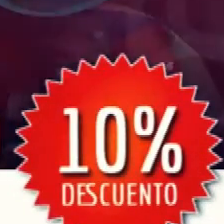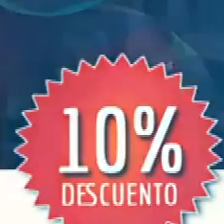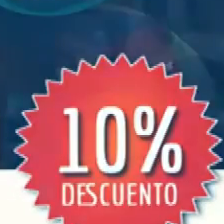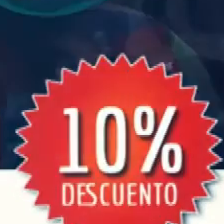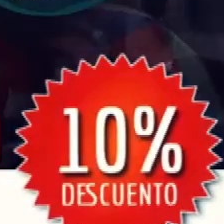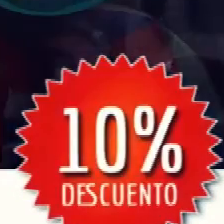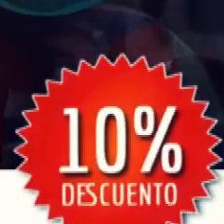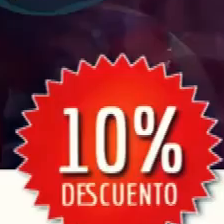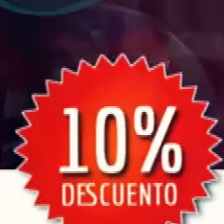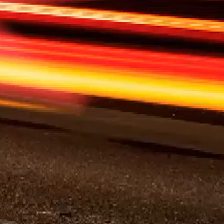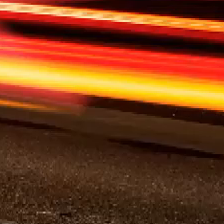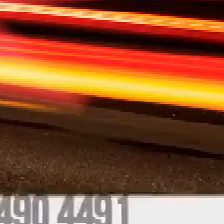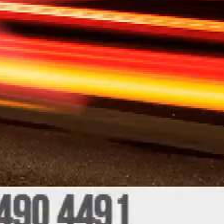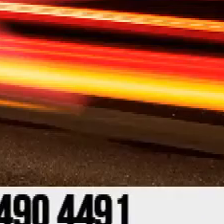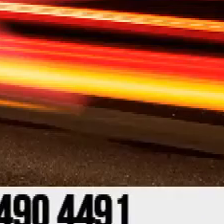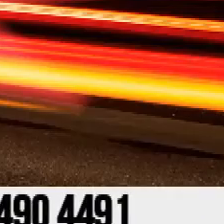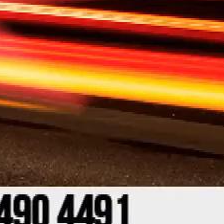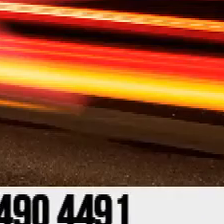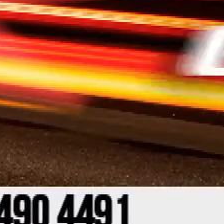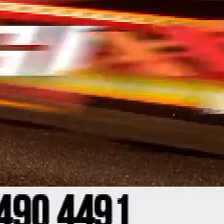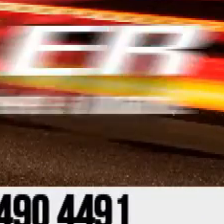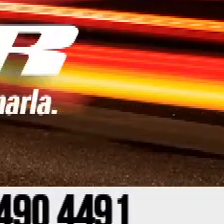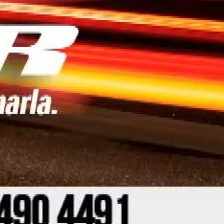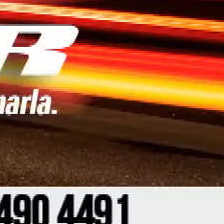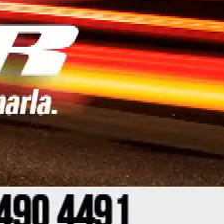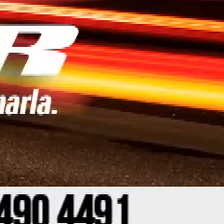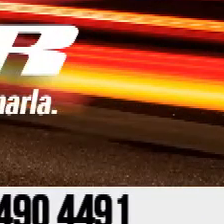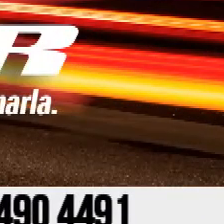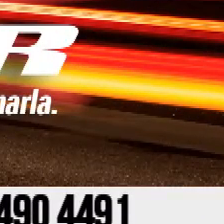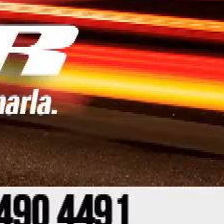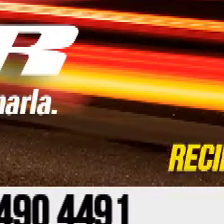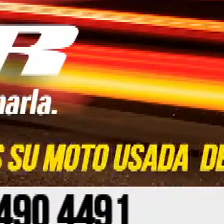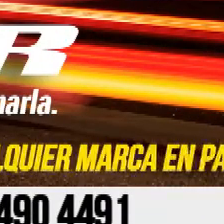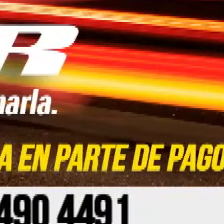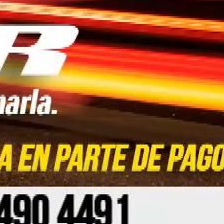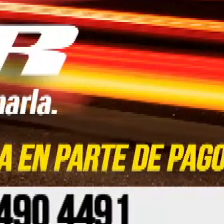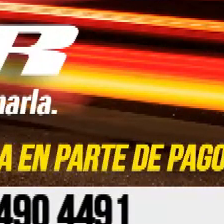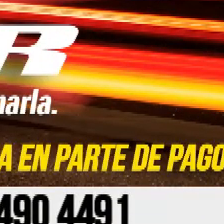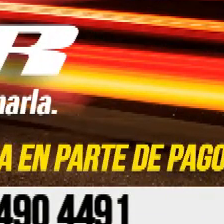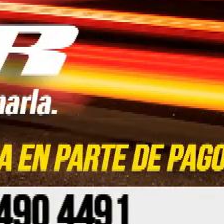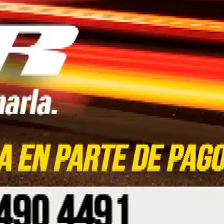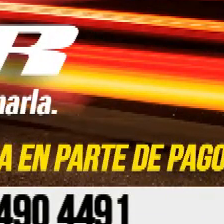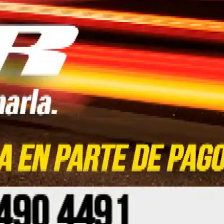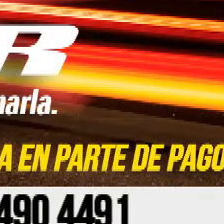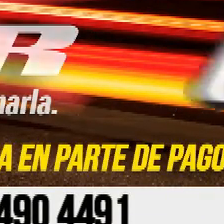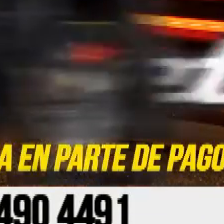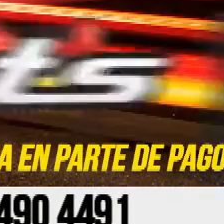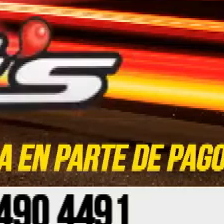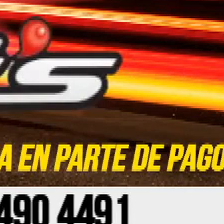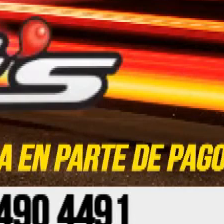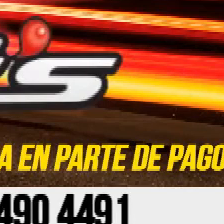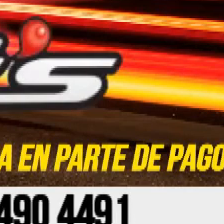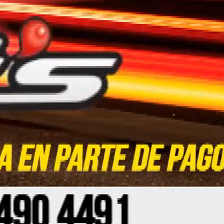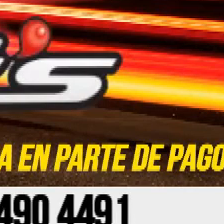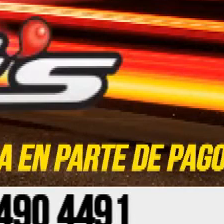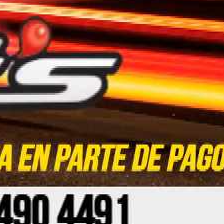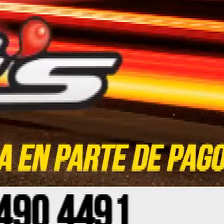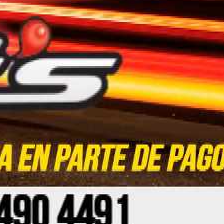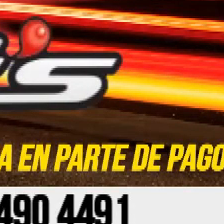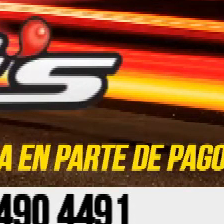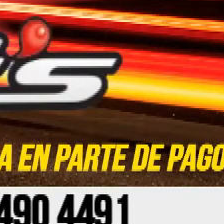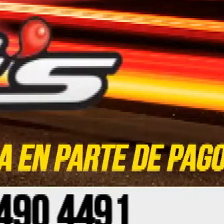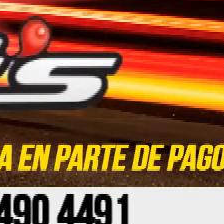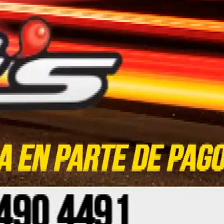es ahorrar. Suzuki está un paso adelante y te premia bajando los precios de todos los modelos